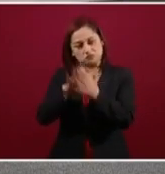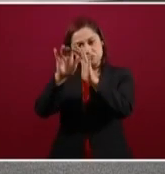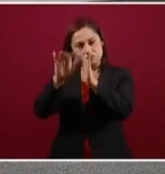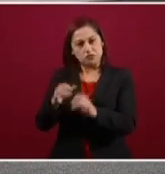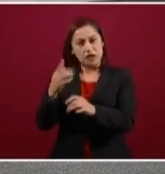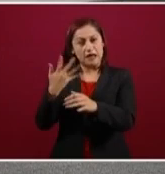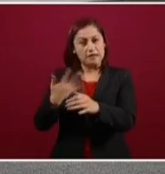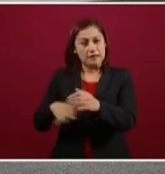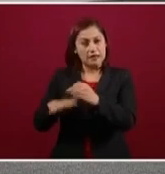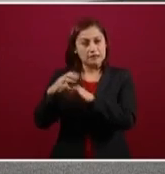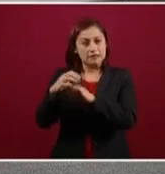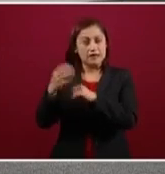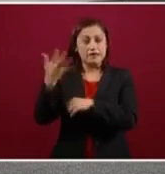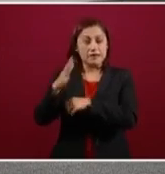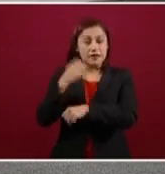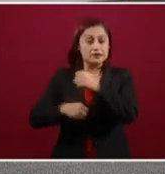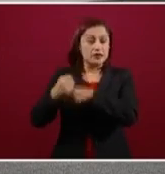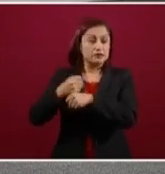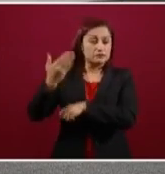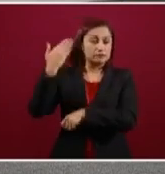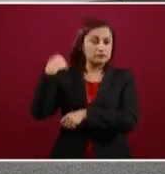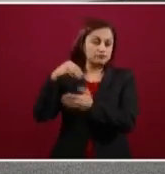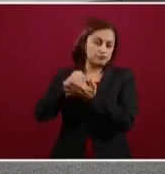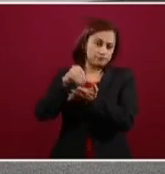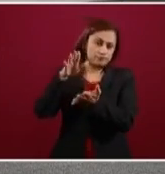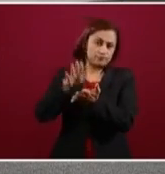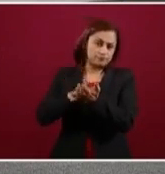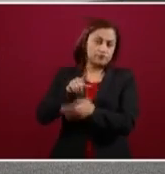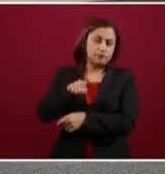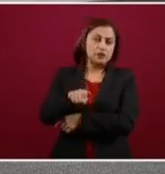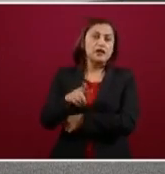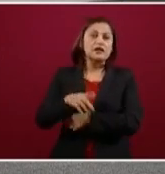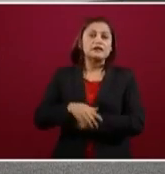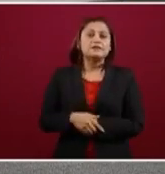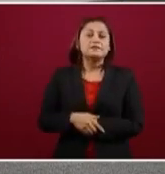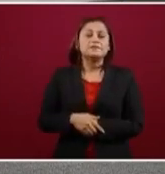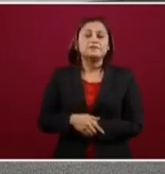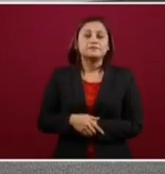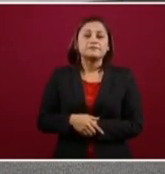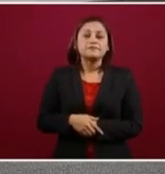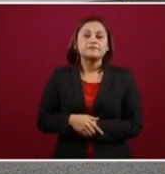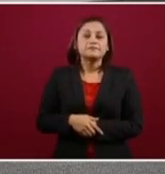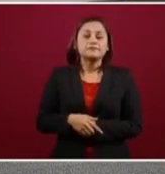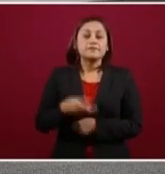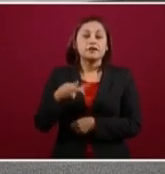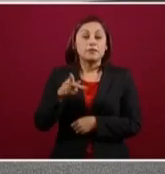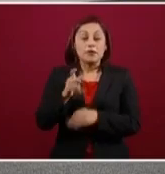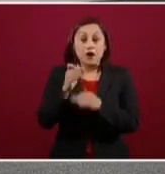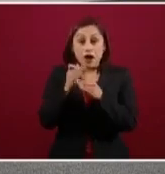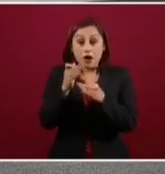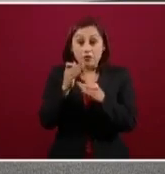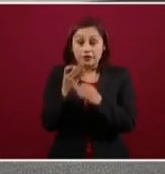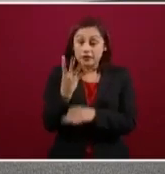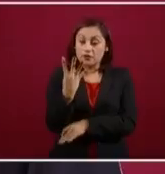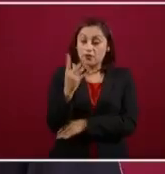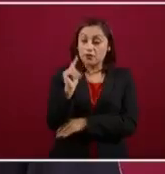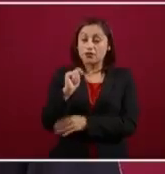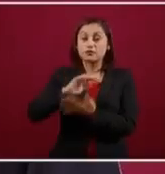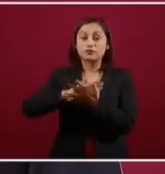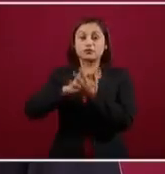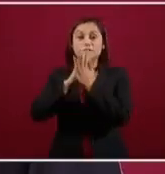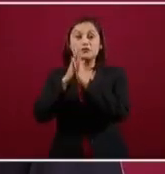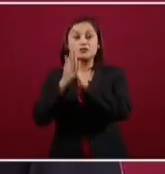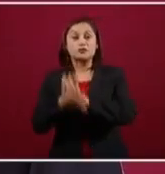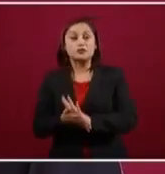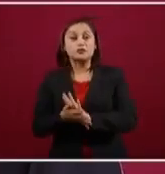años. Sin embargo, señor presidente, el momento de la cuarta transformación, soportando una guerra